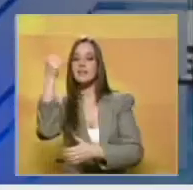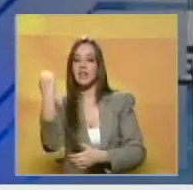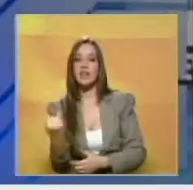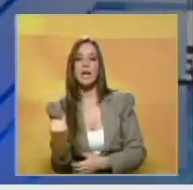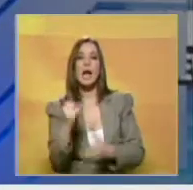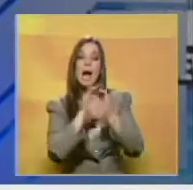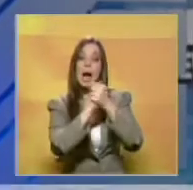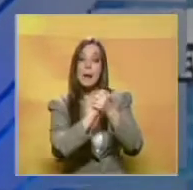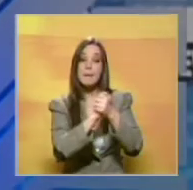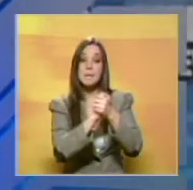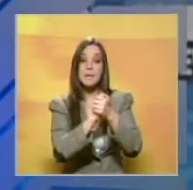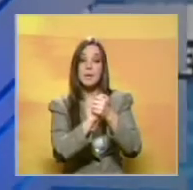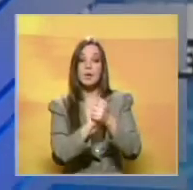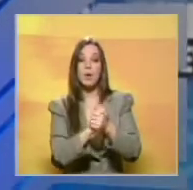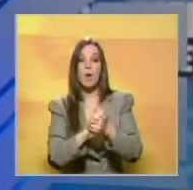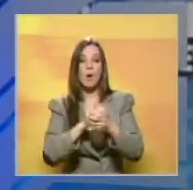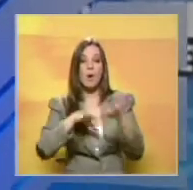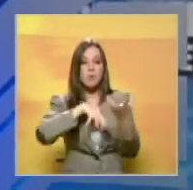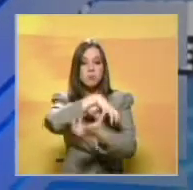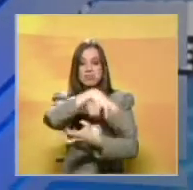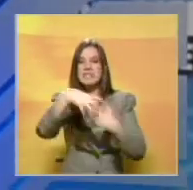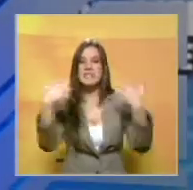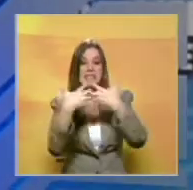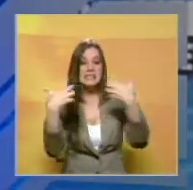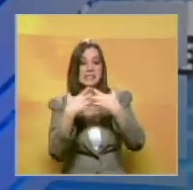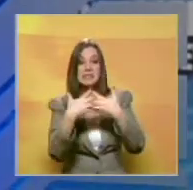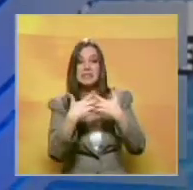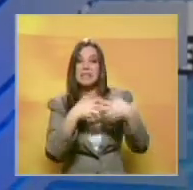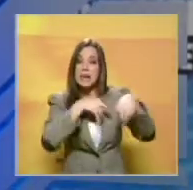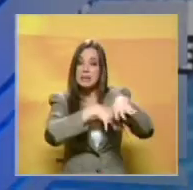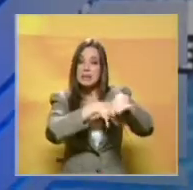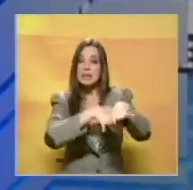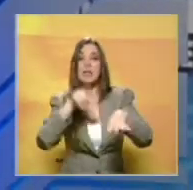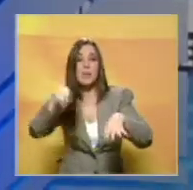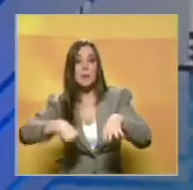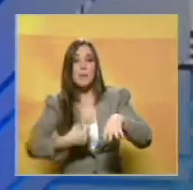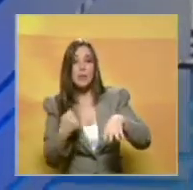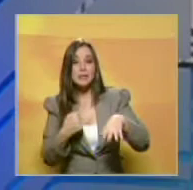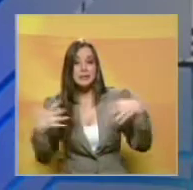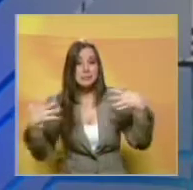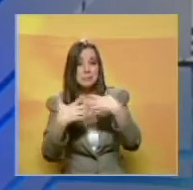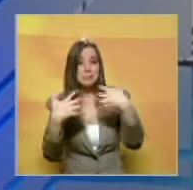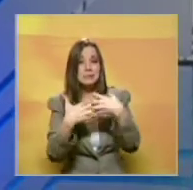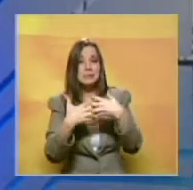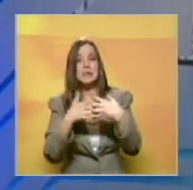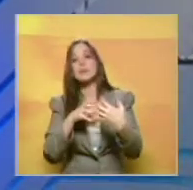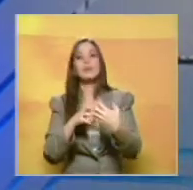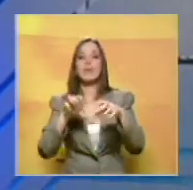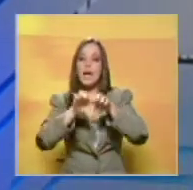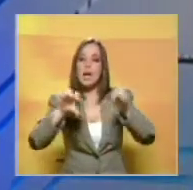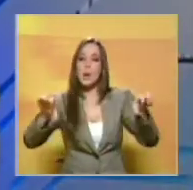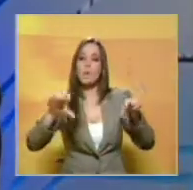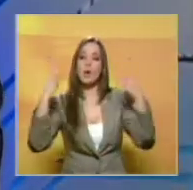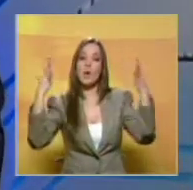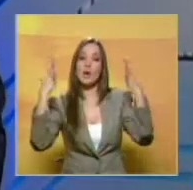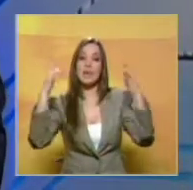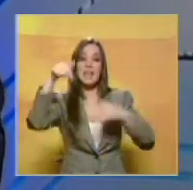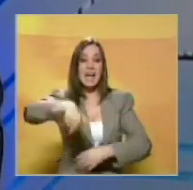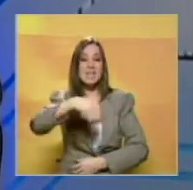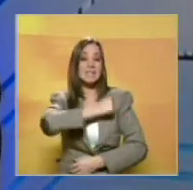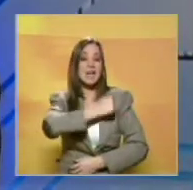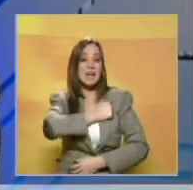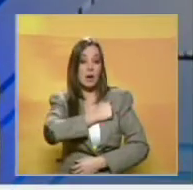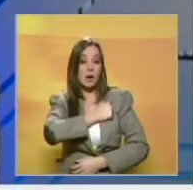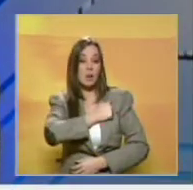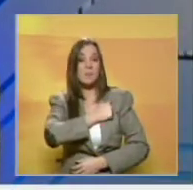Amigos, cuantiosos destrozos dejaron los enfrentamientos entre manifestantes y efectivos de la fuerza pública en la urbanización Los Palos Grandes del municipio de Chacao.